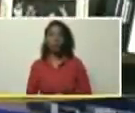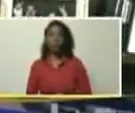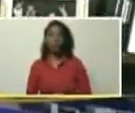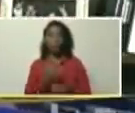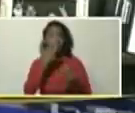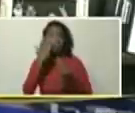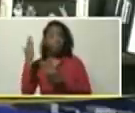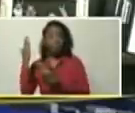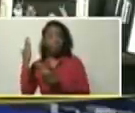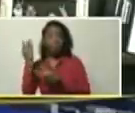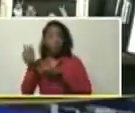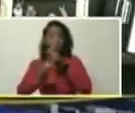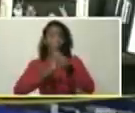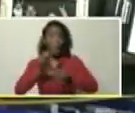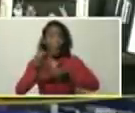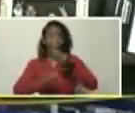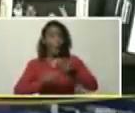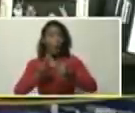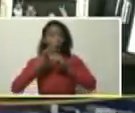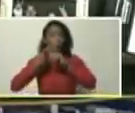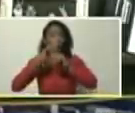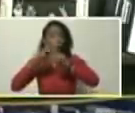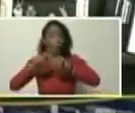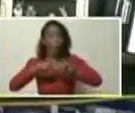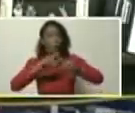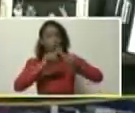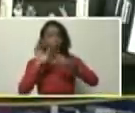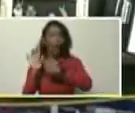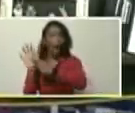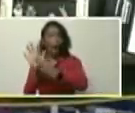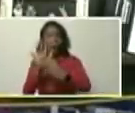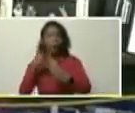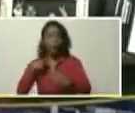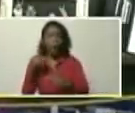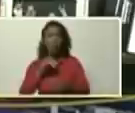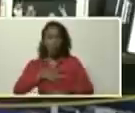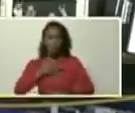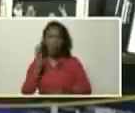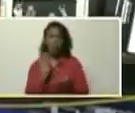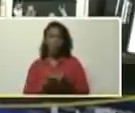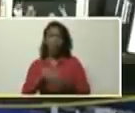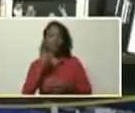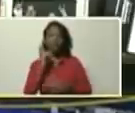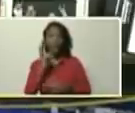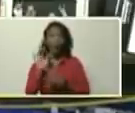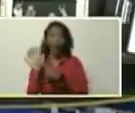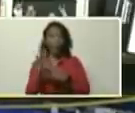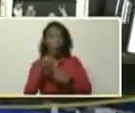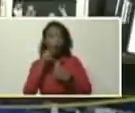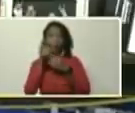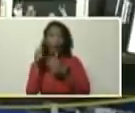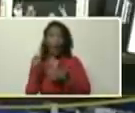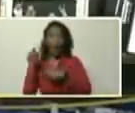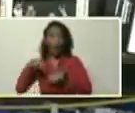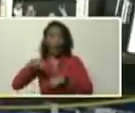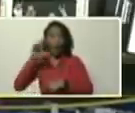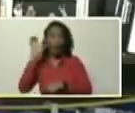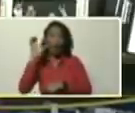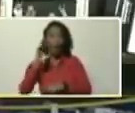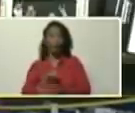Fíjense cómo, entre otros ejemplos que puedo poner un ejemplo muy bueno. En Caracas.